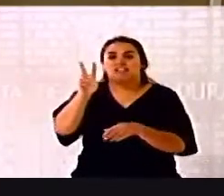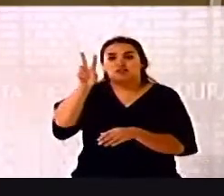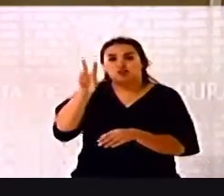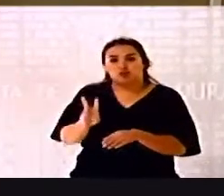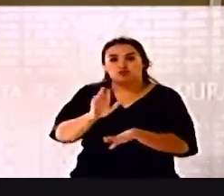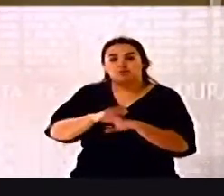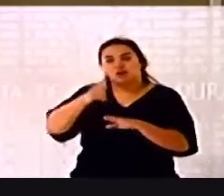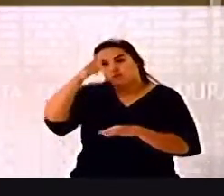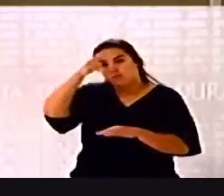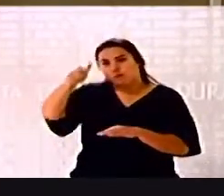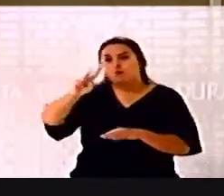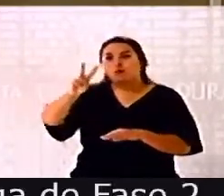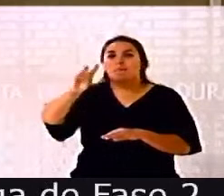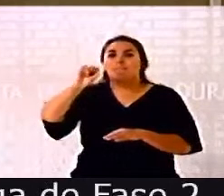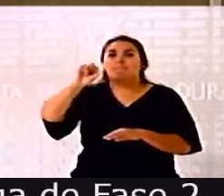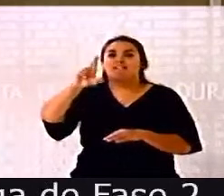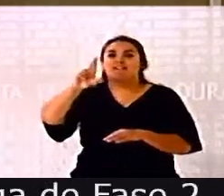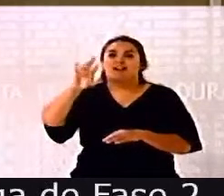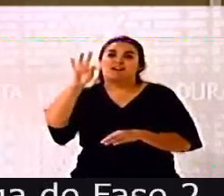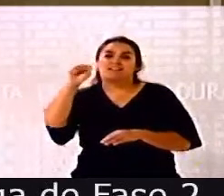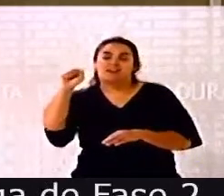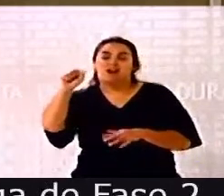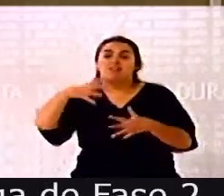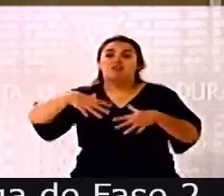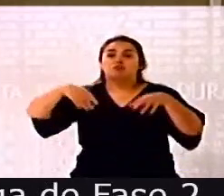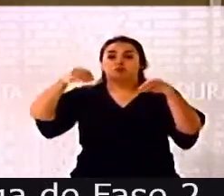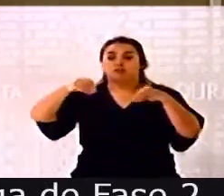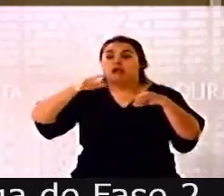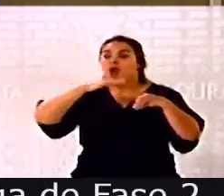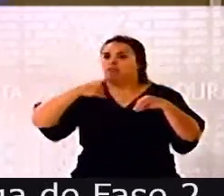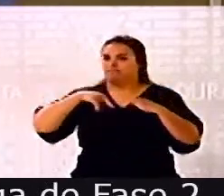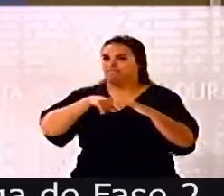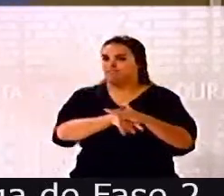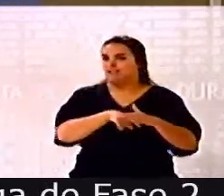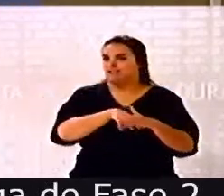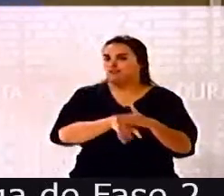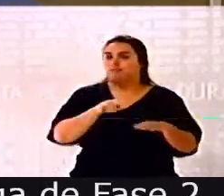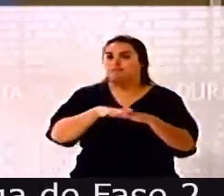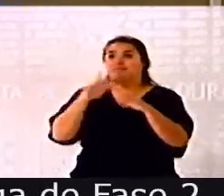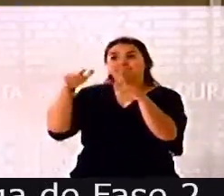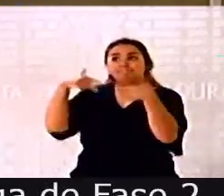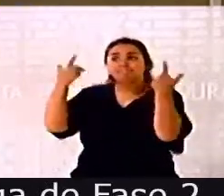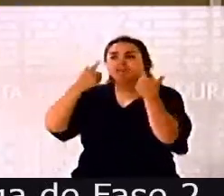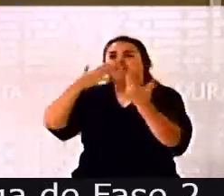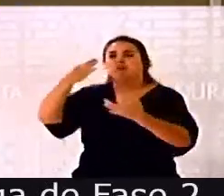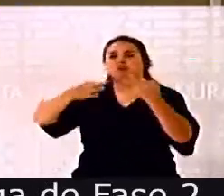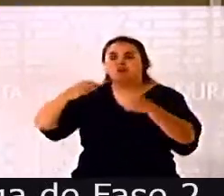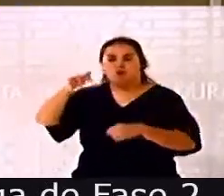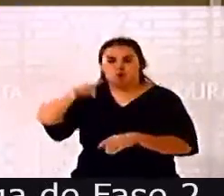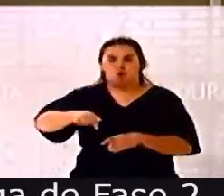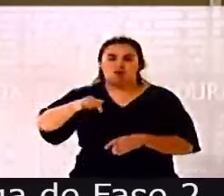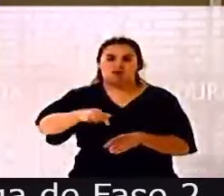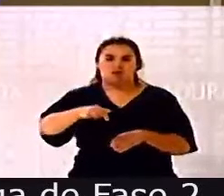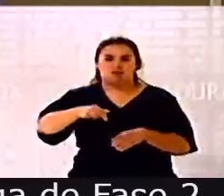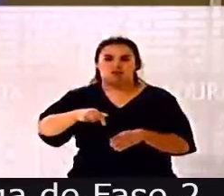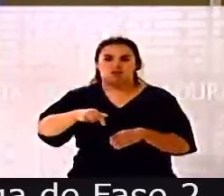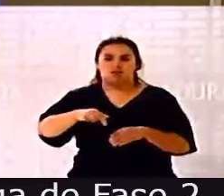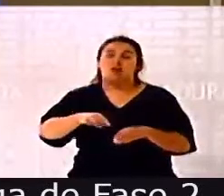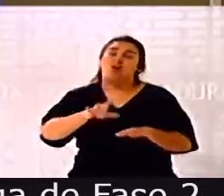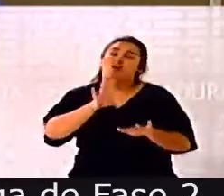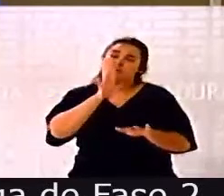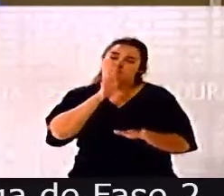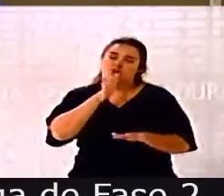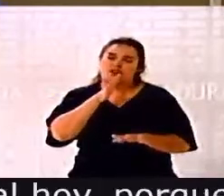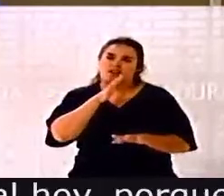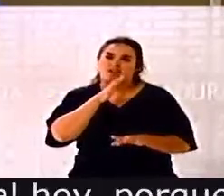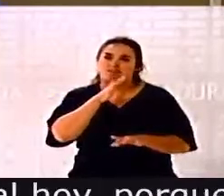la localidad de Villarta de los Montes, que se está tramitando para autorización judicial hoy, porque aunque